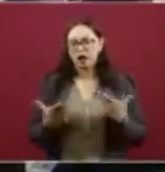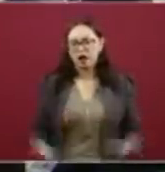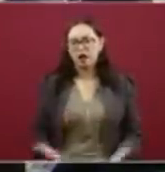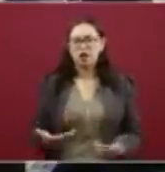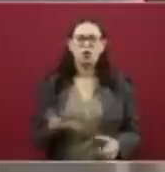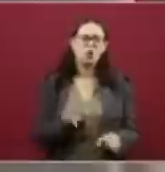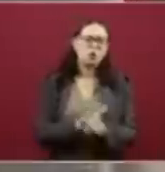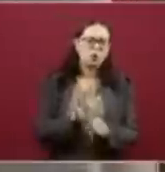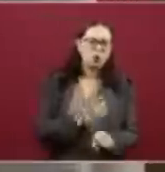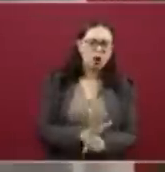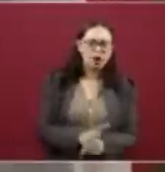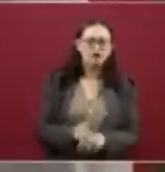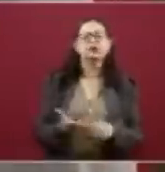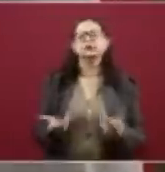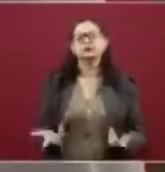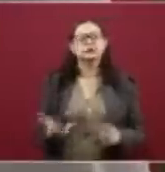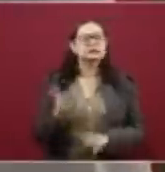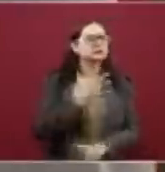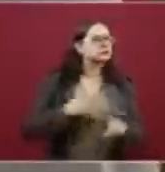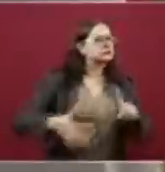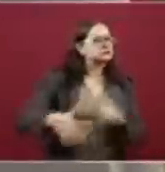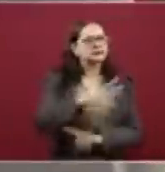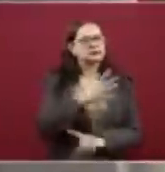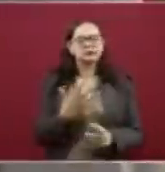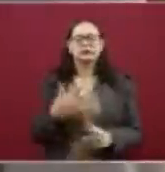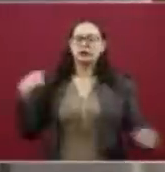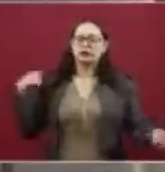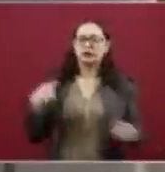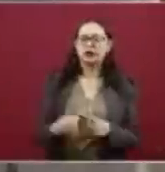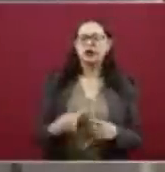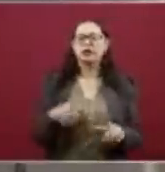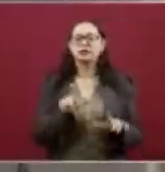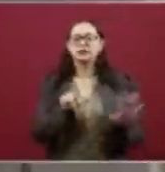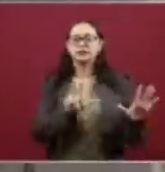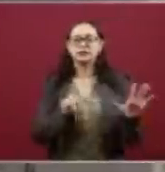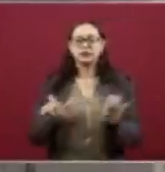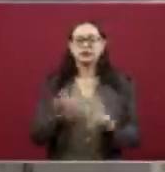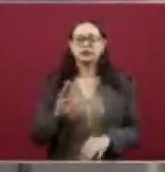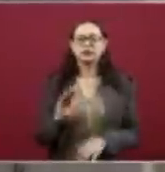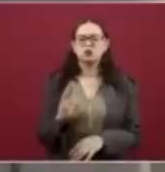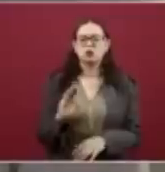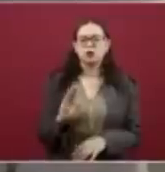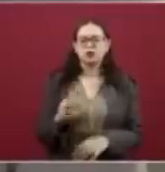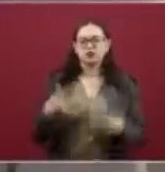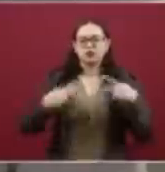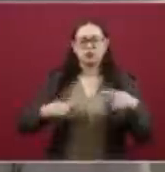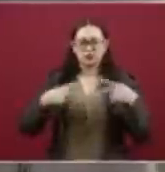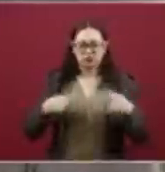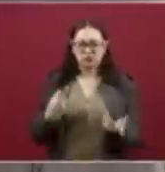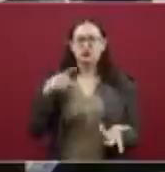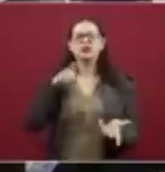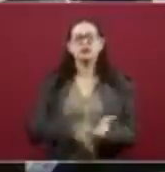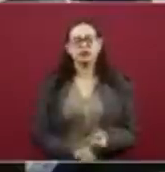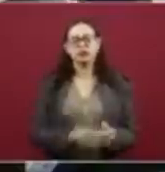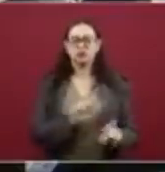gobierno, tenemos al llegar al gobierno 790 personas bajo el mecanismo de